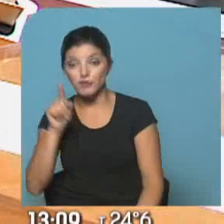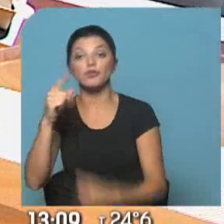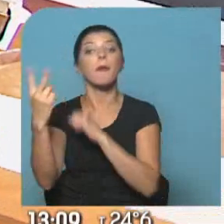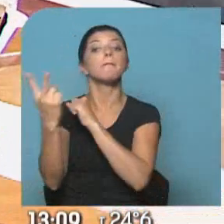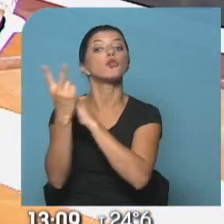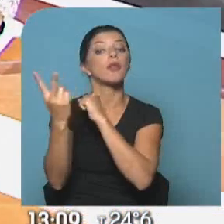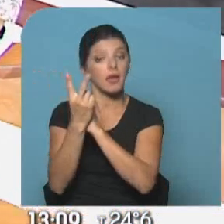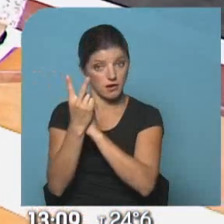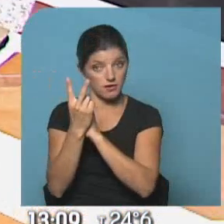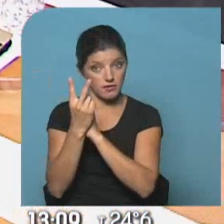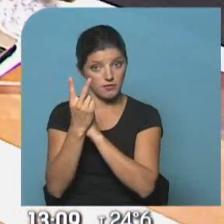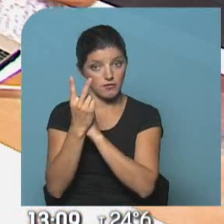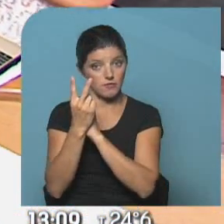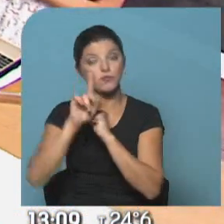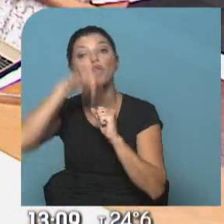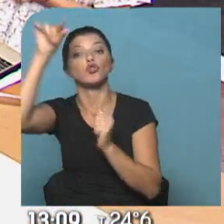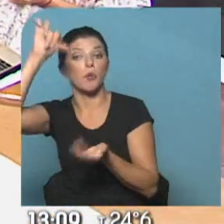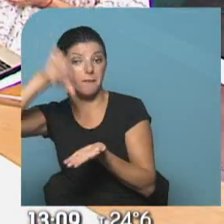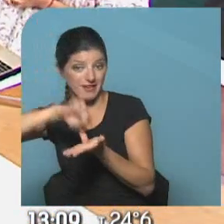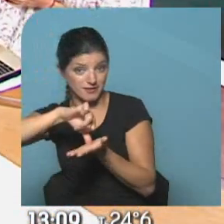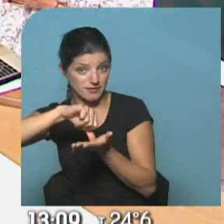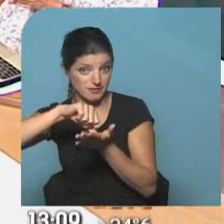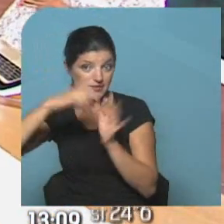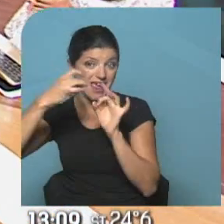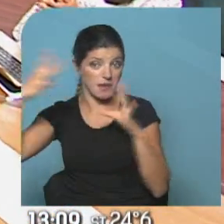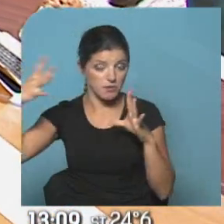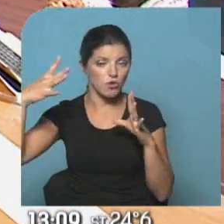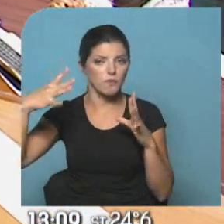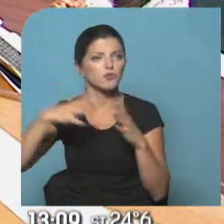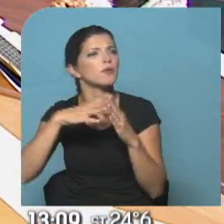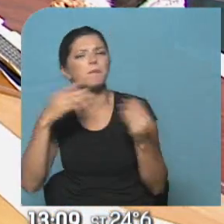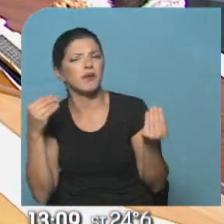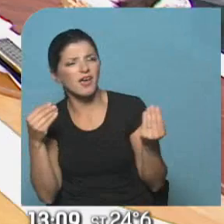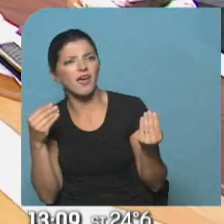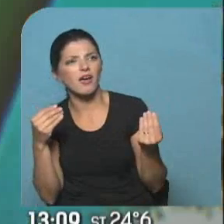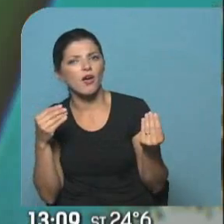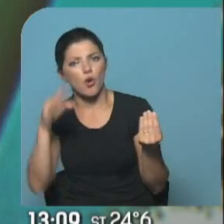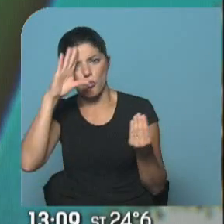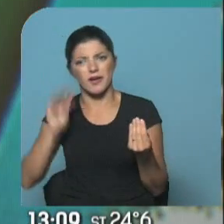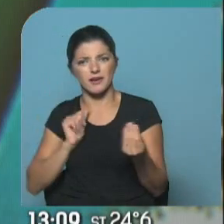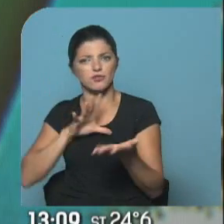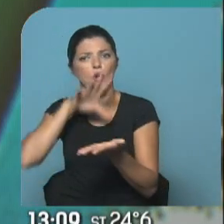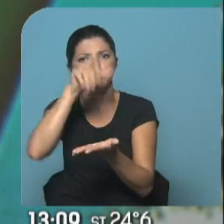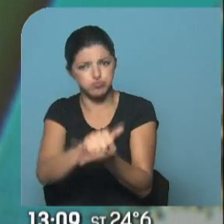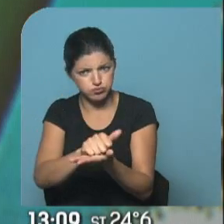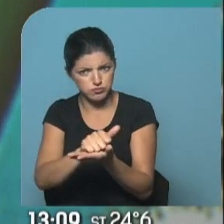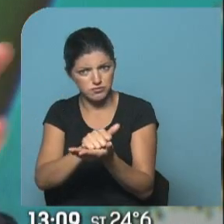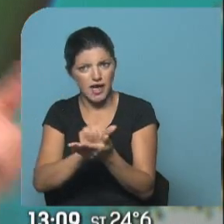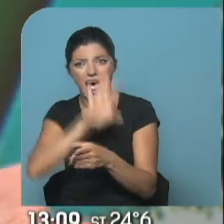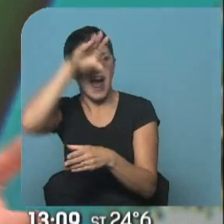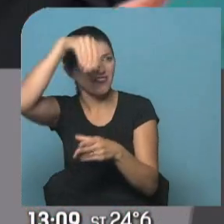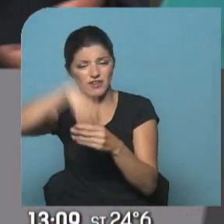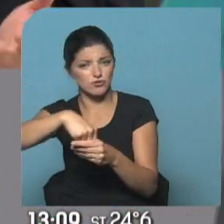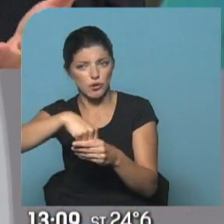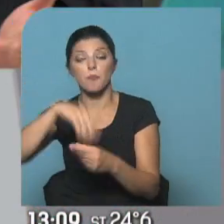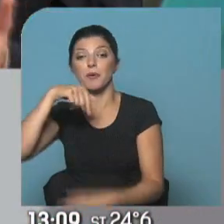Armadas va a venir necesariamente de afuera, porque el enemigo está afuera, ¿qué sentido tiene, por ejemplo, un ejército de ocupación territorial hacia adentro del territorio? En